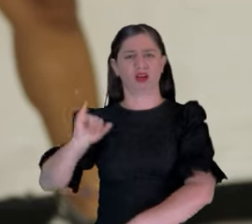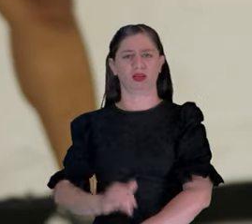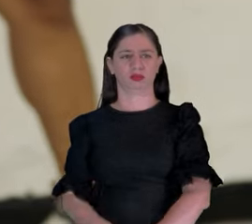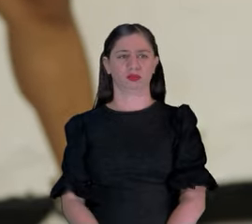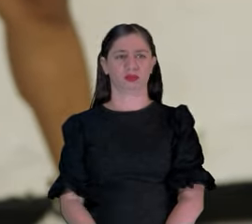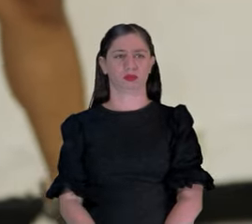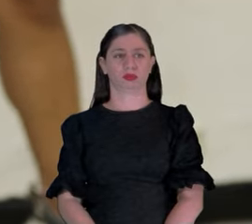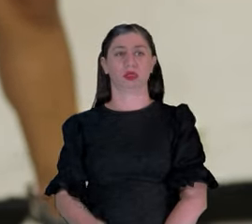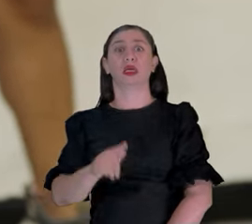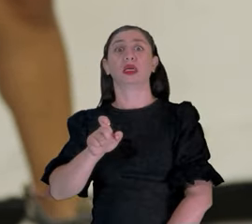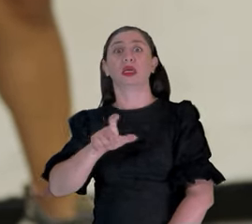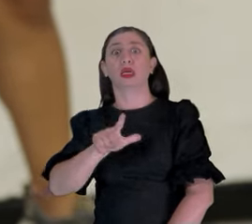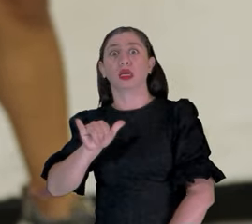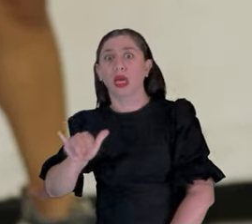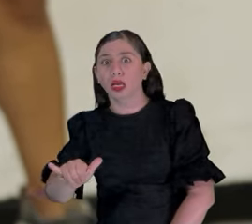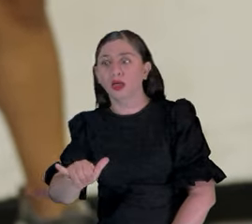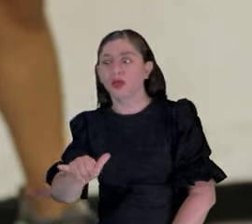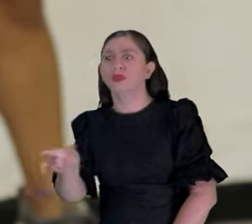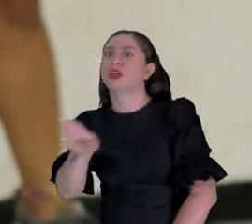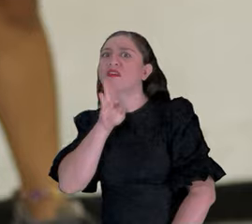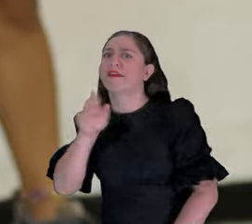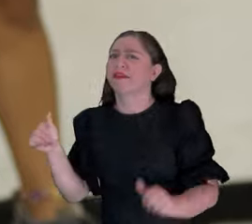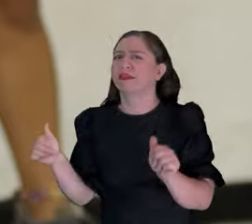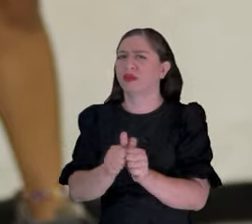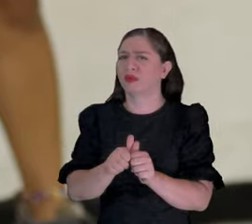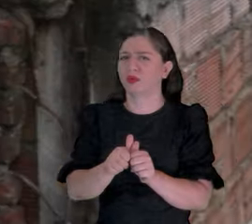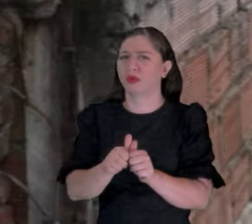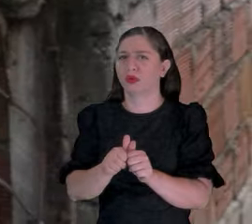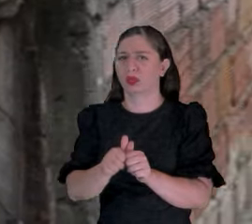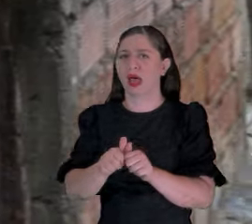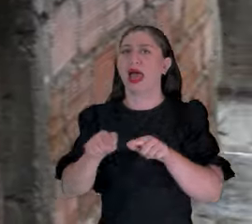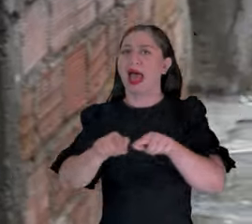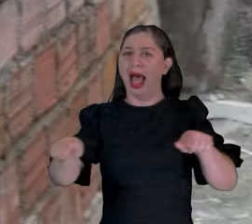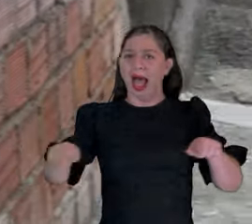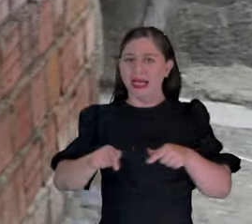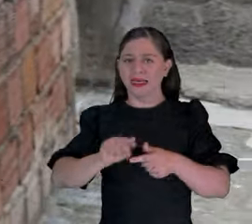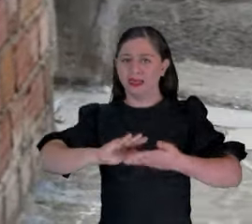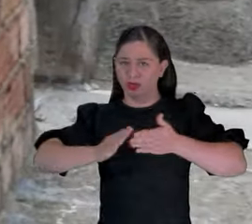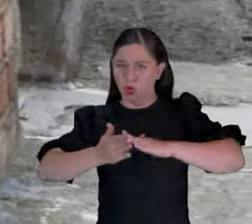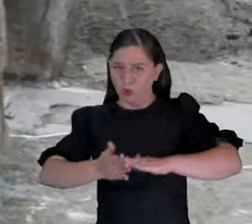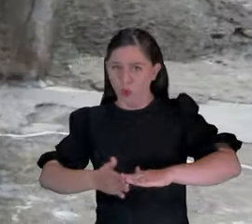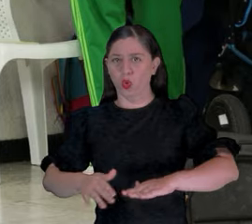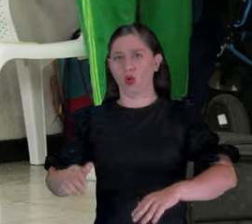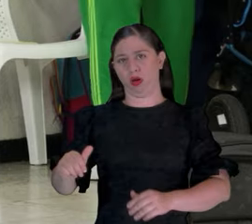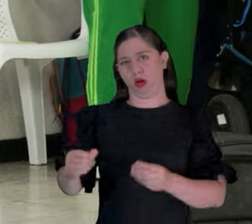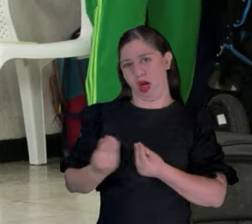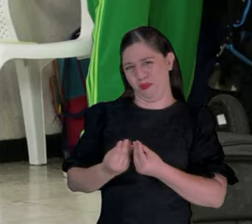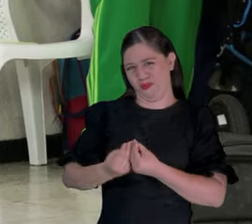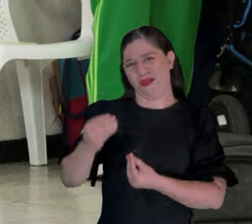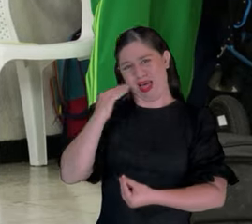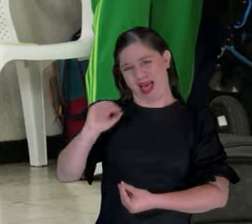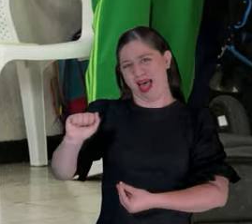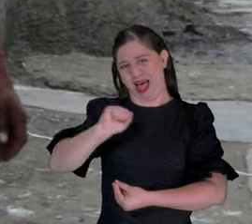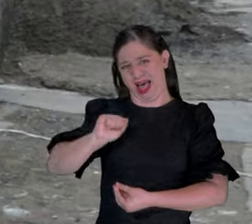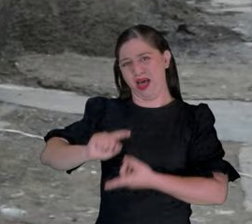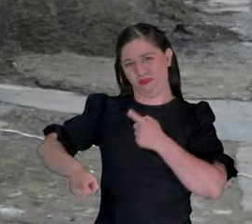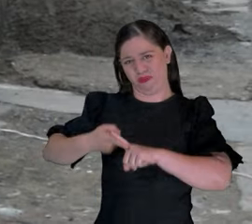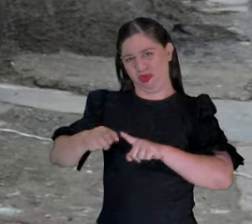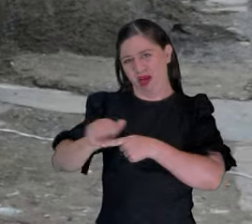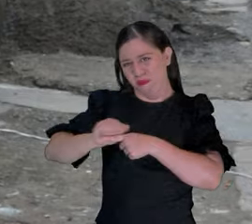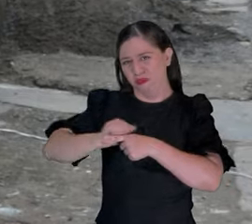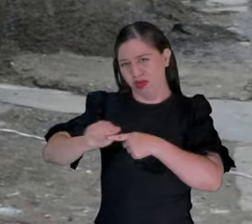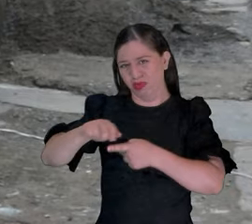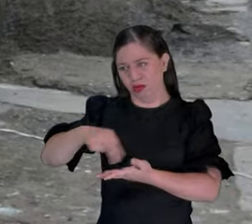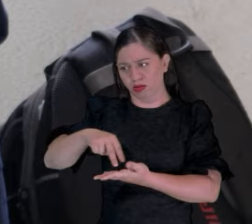fueron. ¿Será? Sí, ya fueron. ¿Papá? ¿Aló, Kelly? ¿Dónde está? ¿Usted con quién está, mija? En el salón comunal, papá. Con